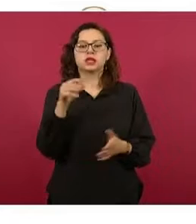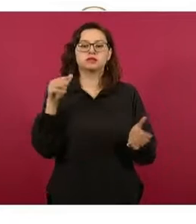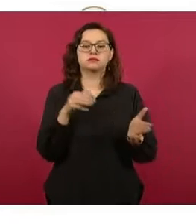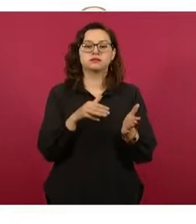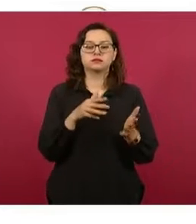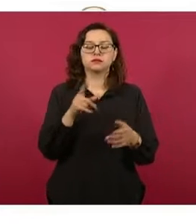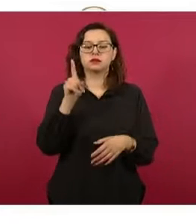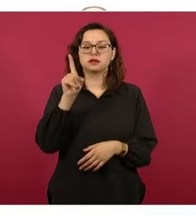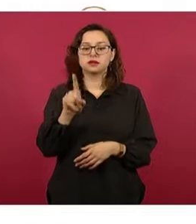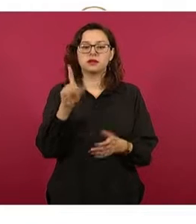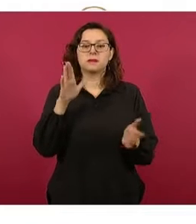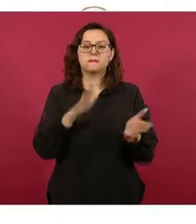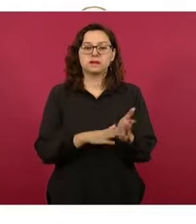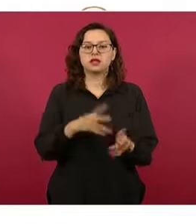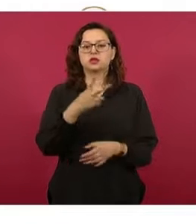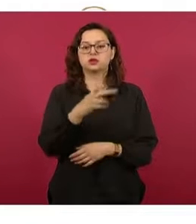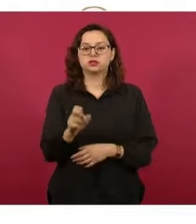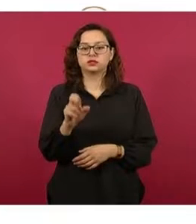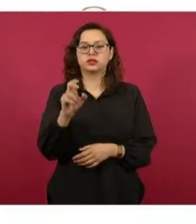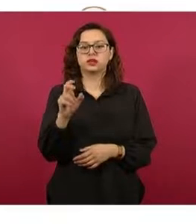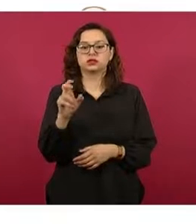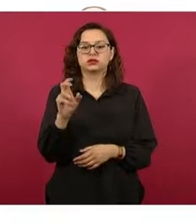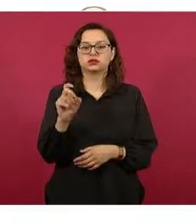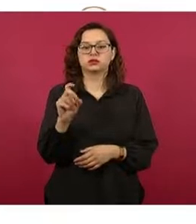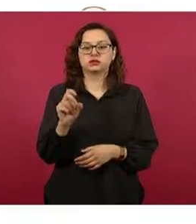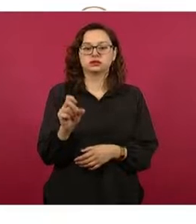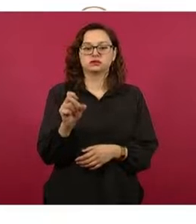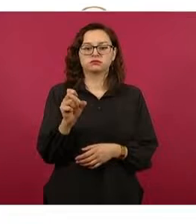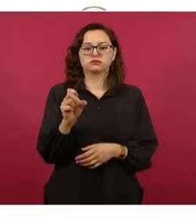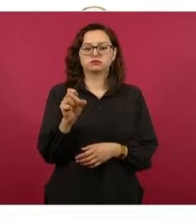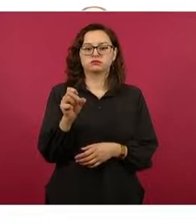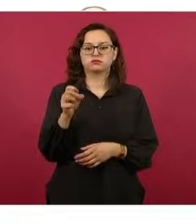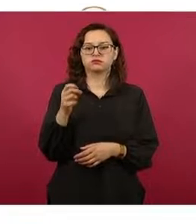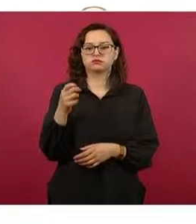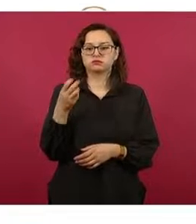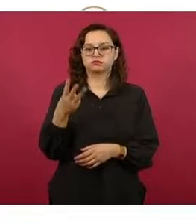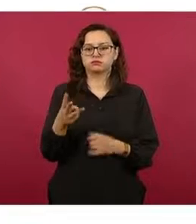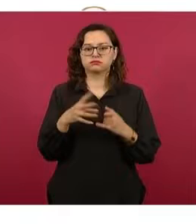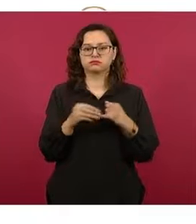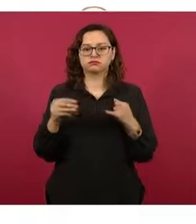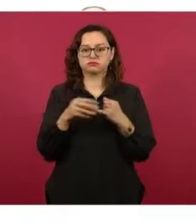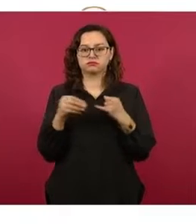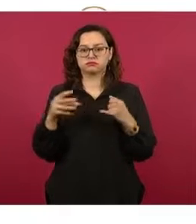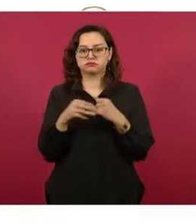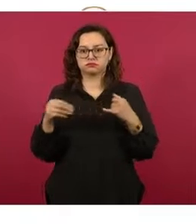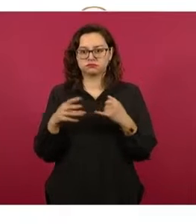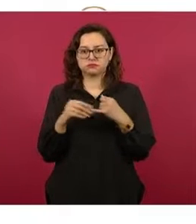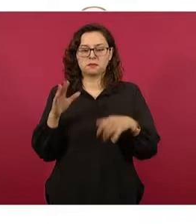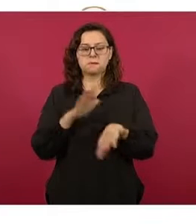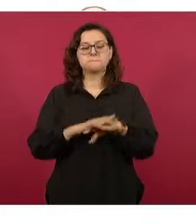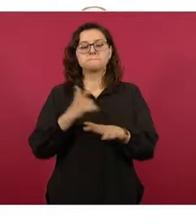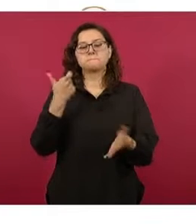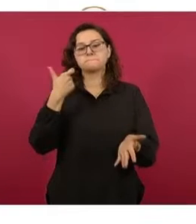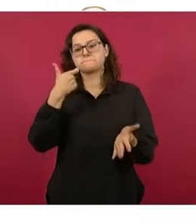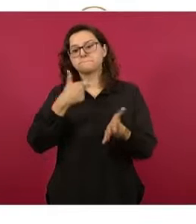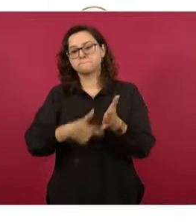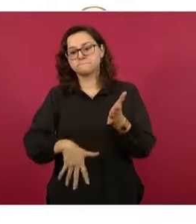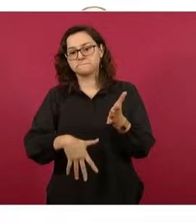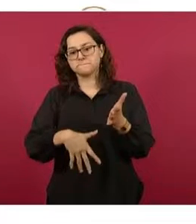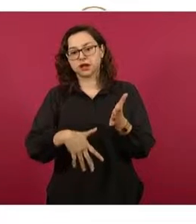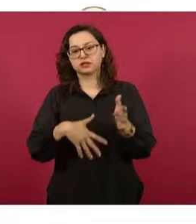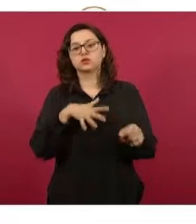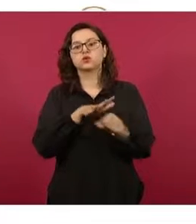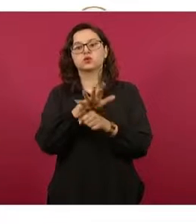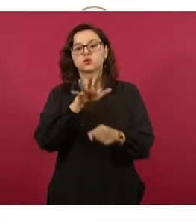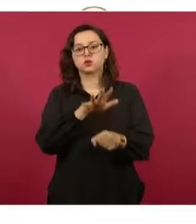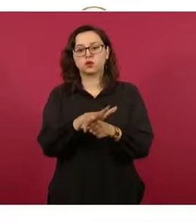1,223 pesos con 50 centavos el precio de esta canasta. Y la opción más económica sigue